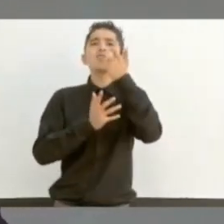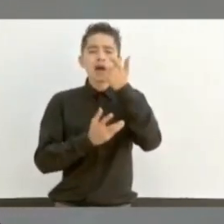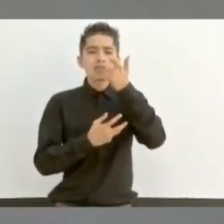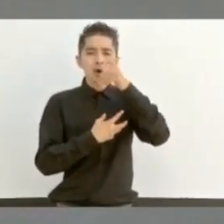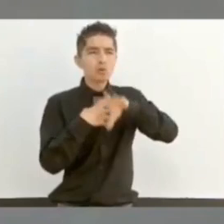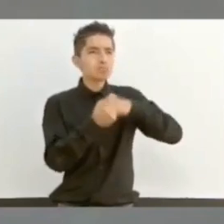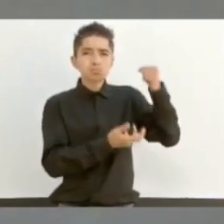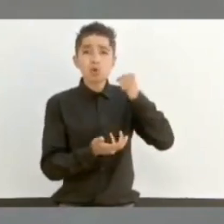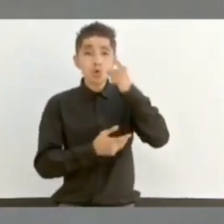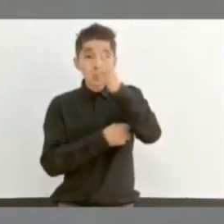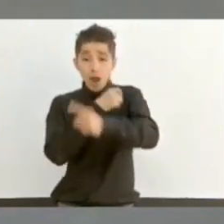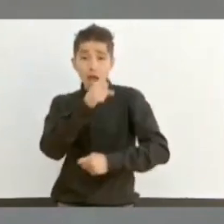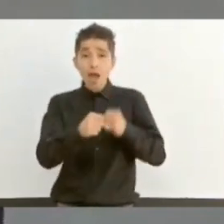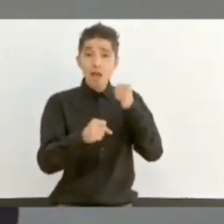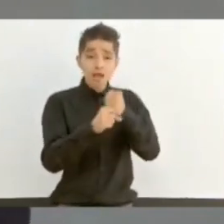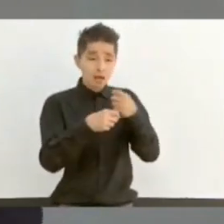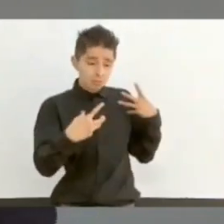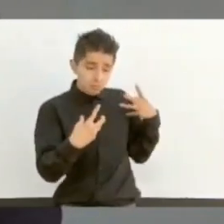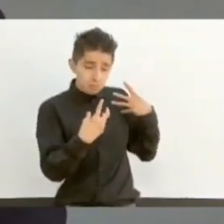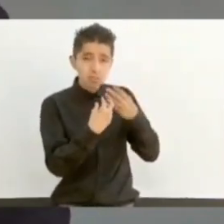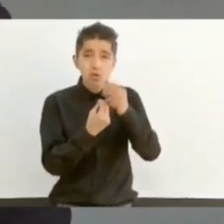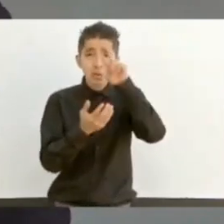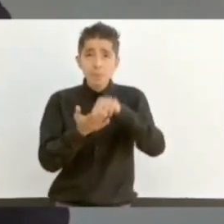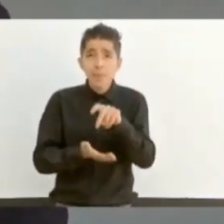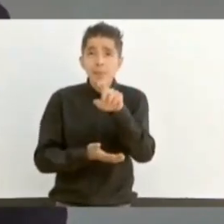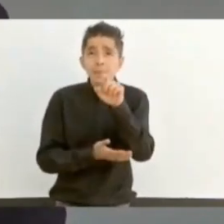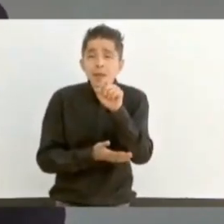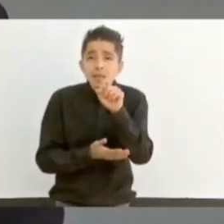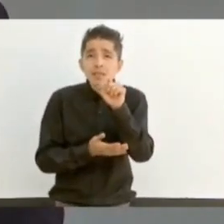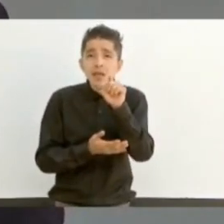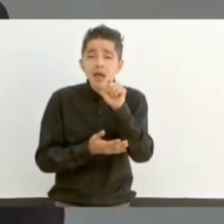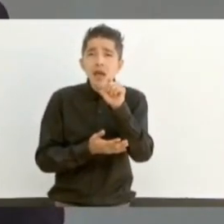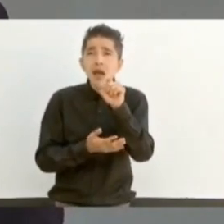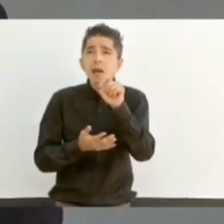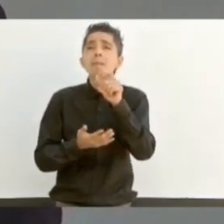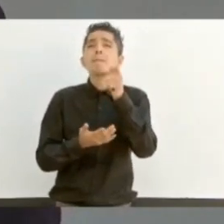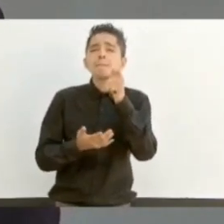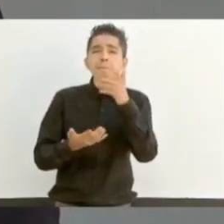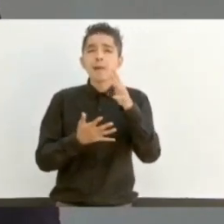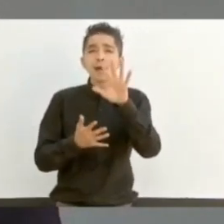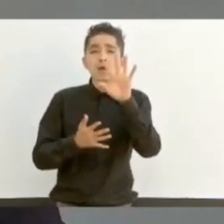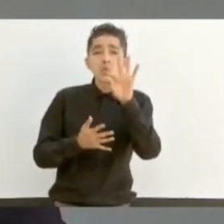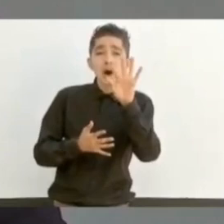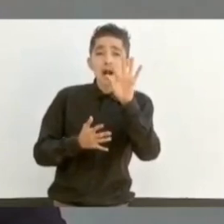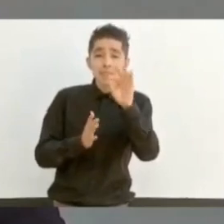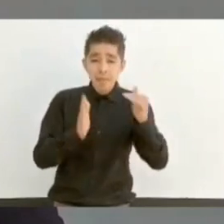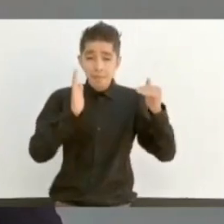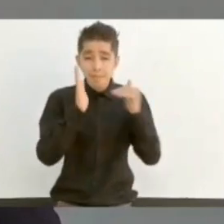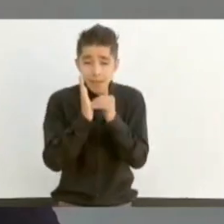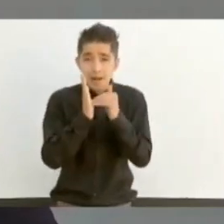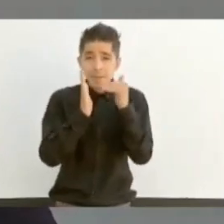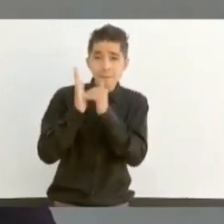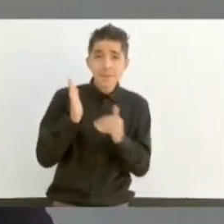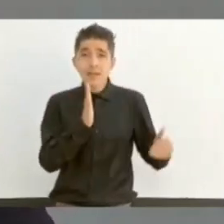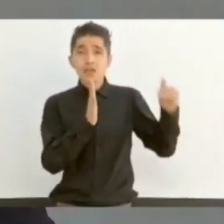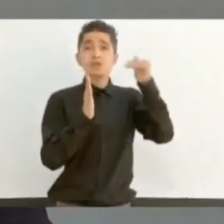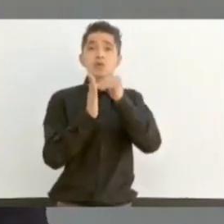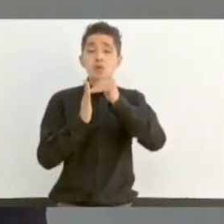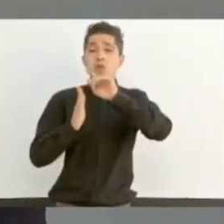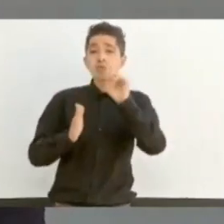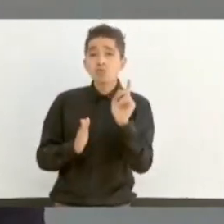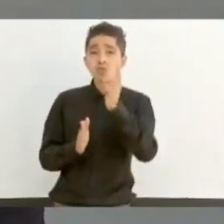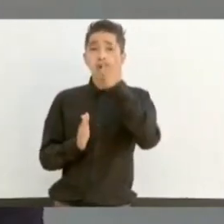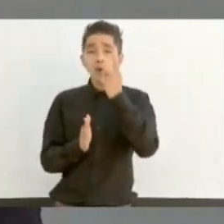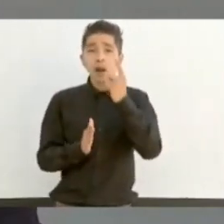En todo el año 2020, más de 40,000 millones de